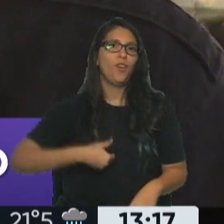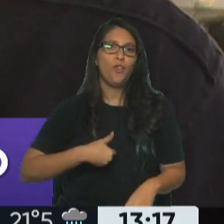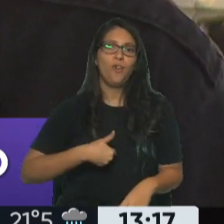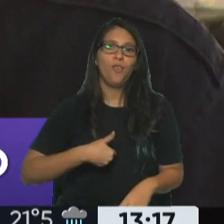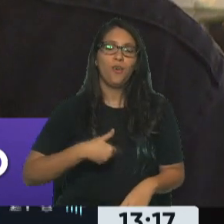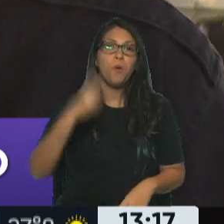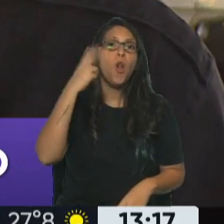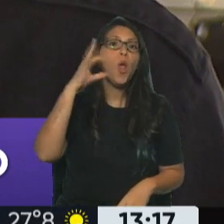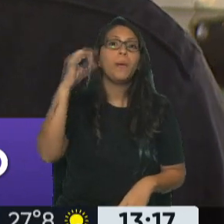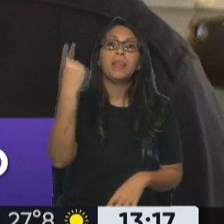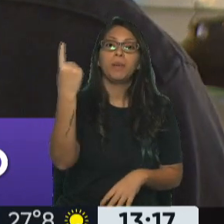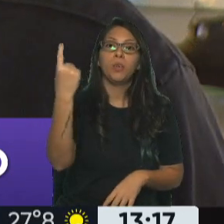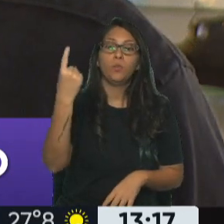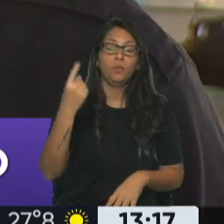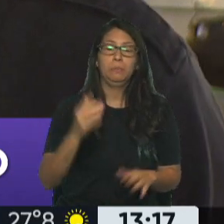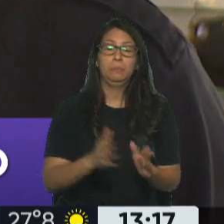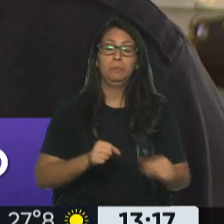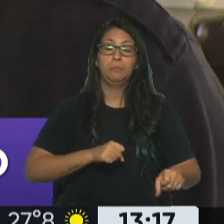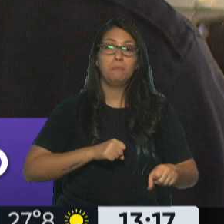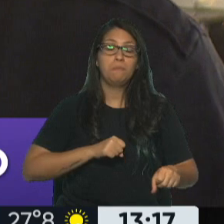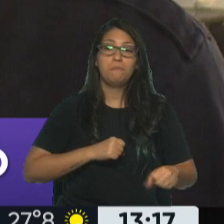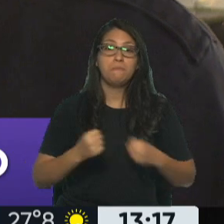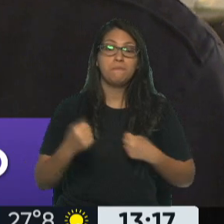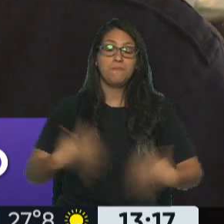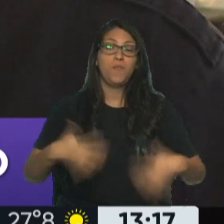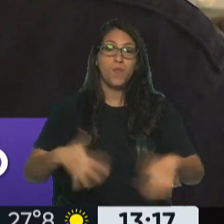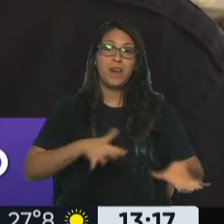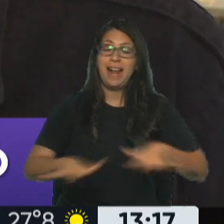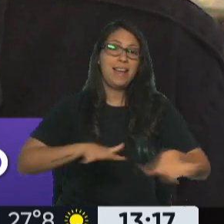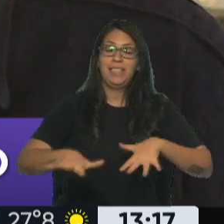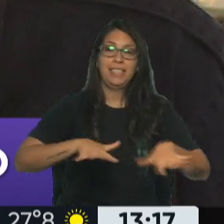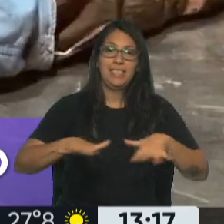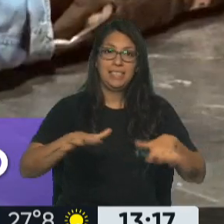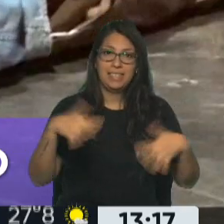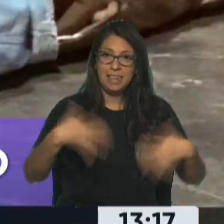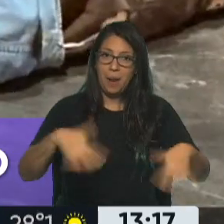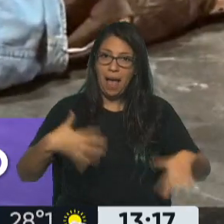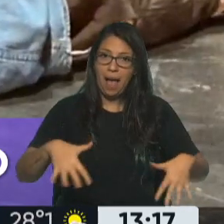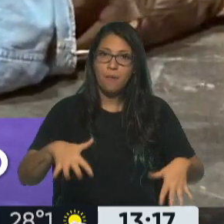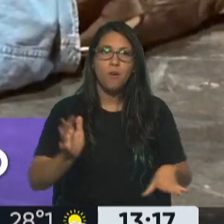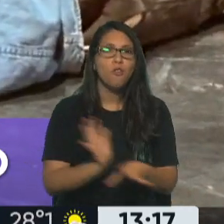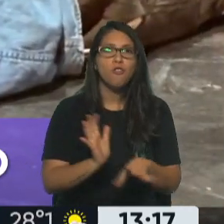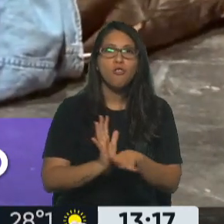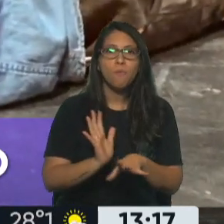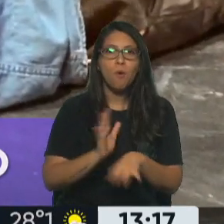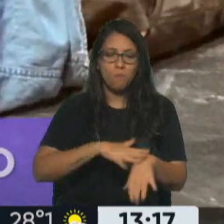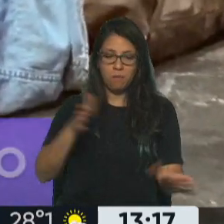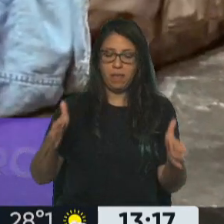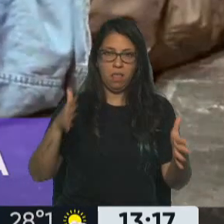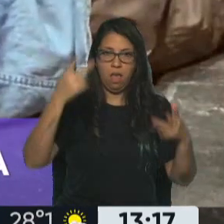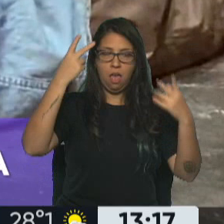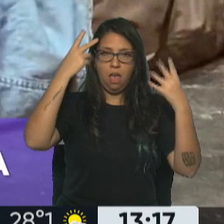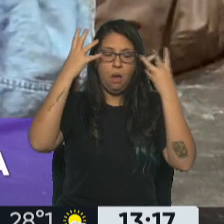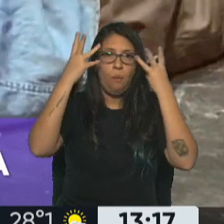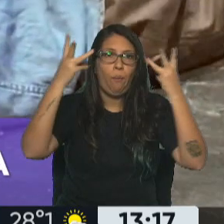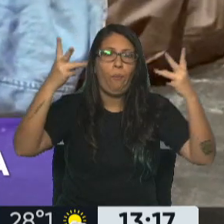esos 90 minutos que son medio maratónicos para mí así que eh es un es como una especie de trance este fuerte